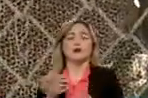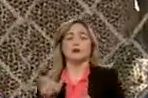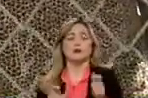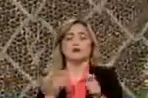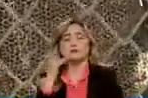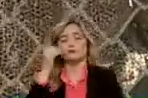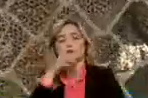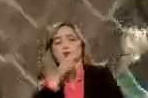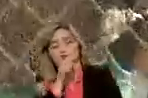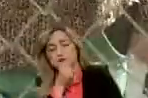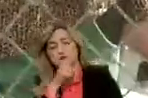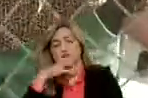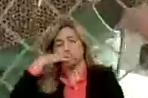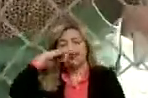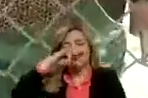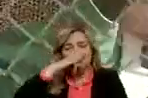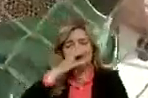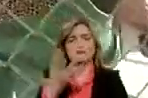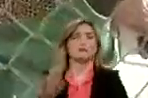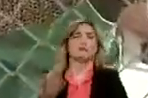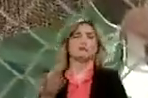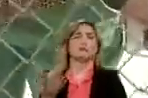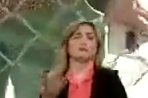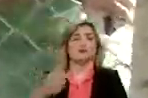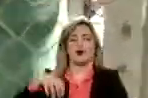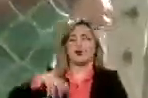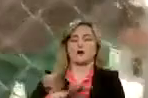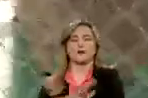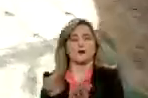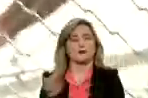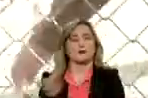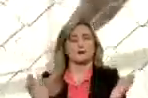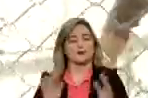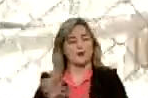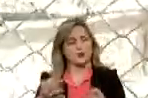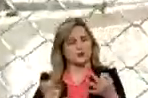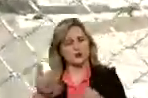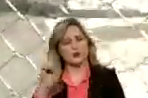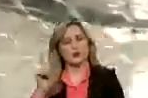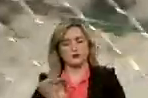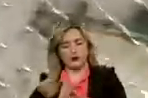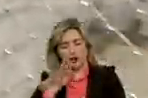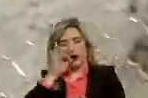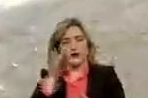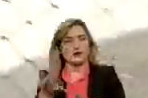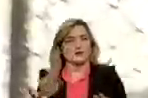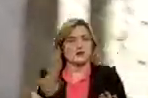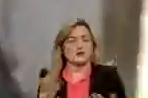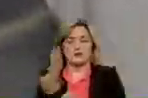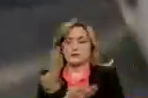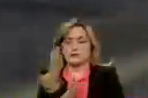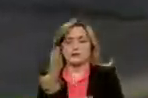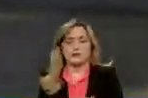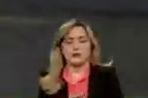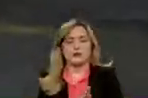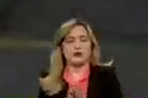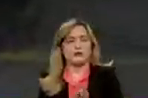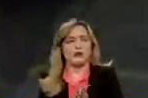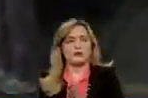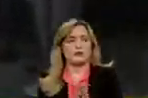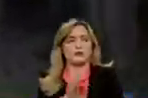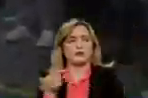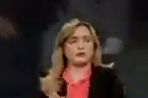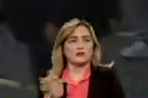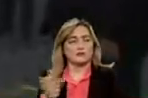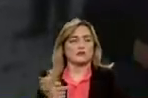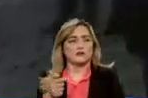de la tercera edad, niños, que no es justo que se queden sin agua. Y menos en medio de una pandemia donde obviamente las recomendaciones son que nos lavemos las